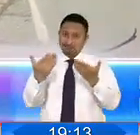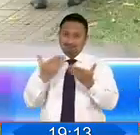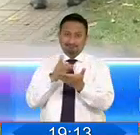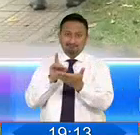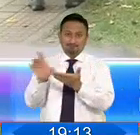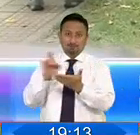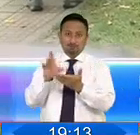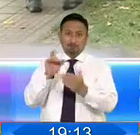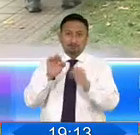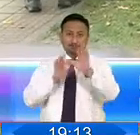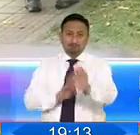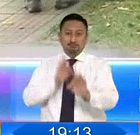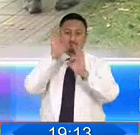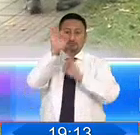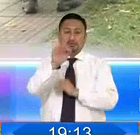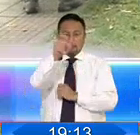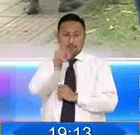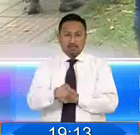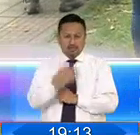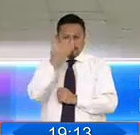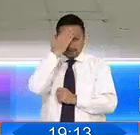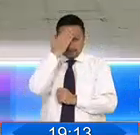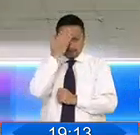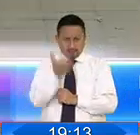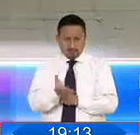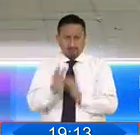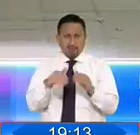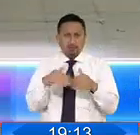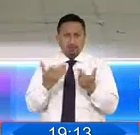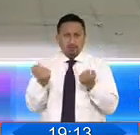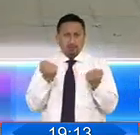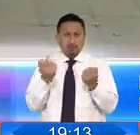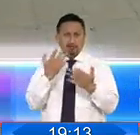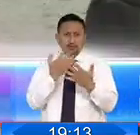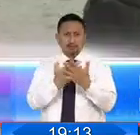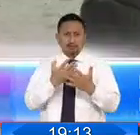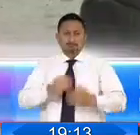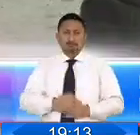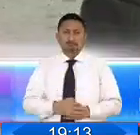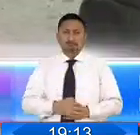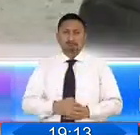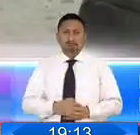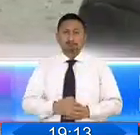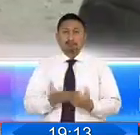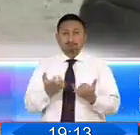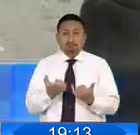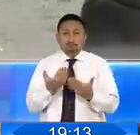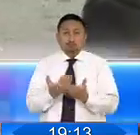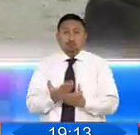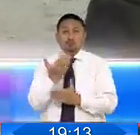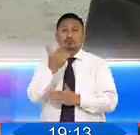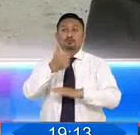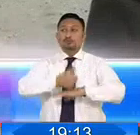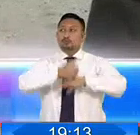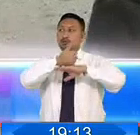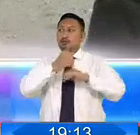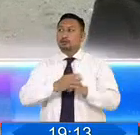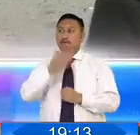para que sean reemplazadas por gente preparada que sepa sobre el manejo de cárceles. Queremos nuevas autoridades